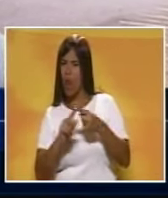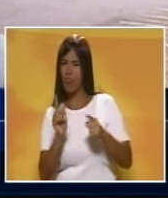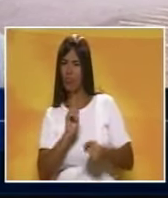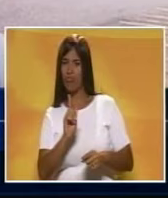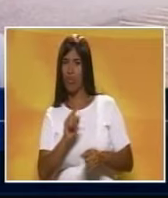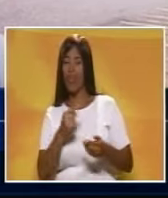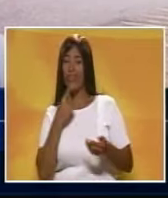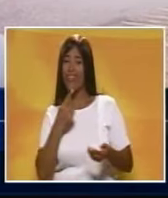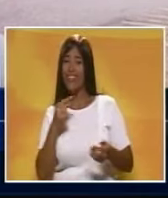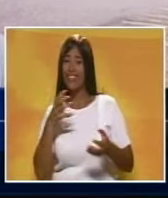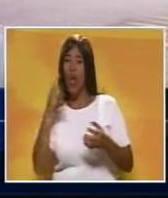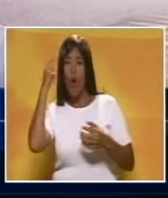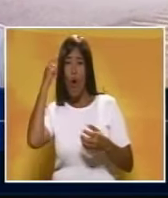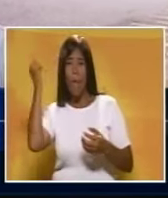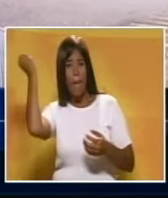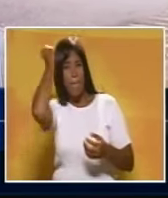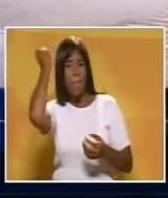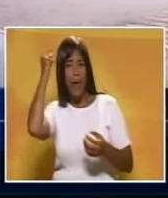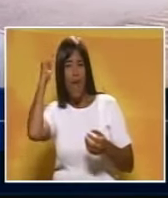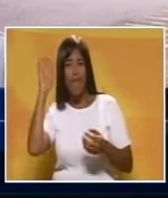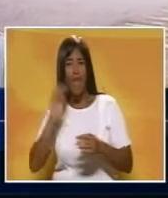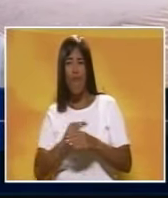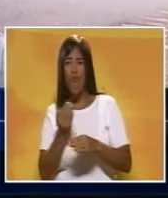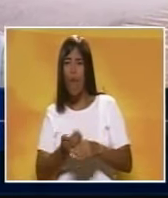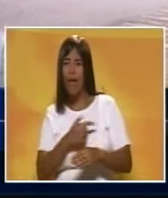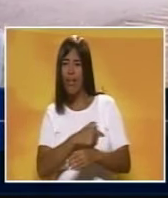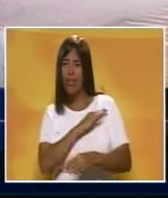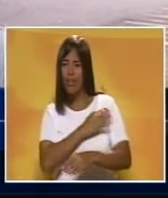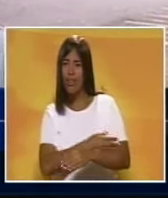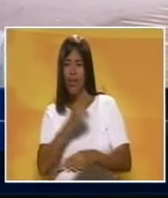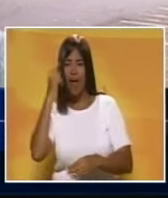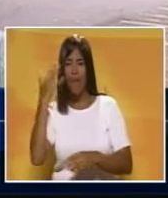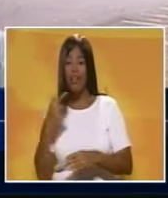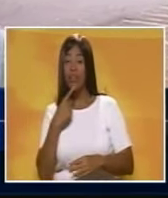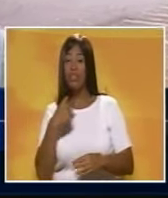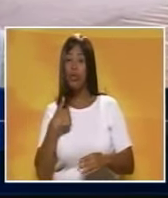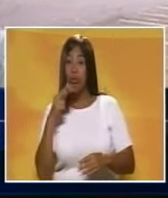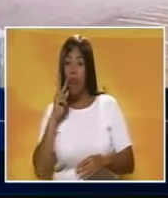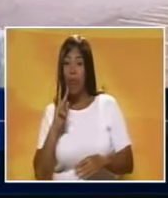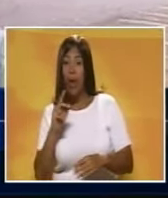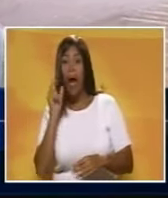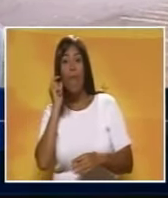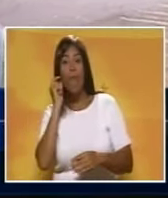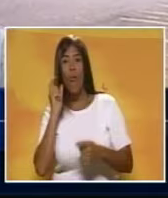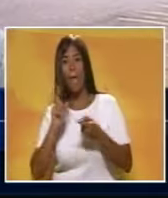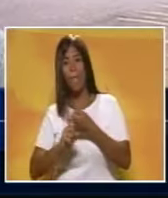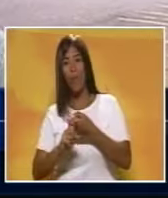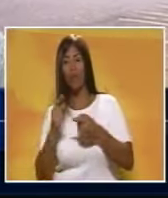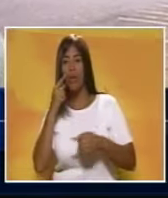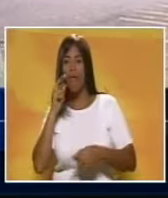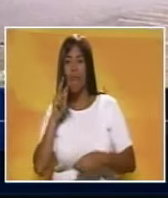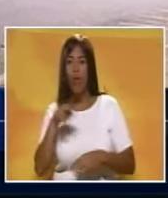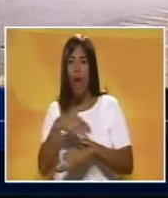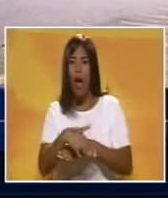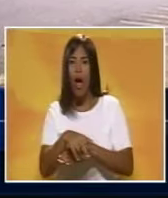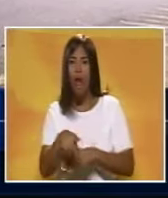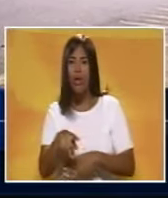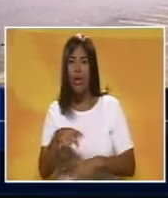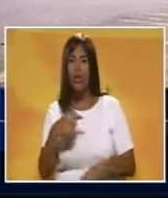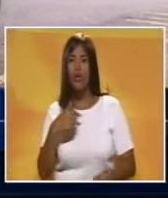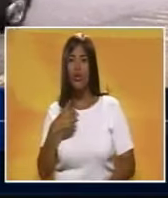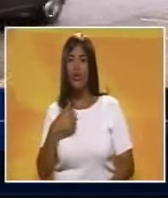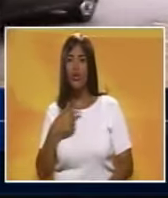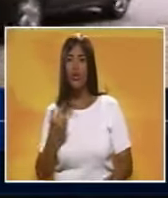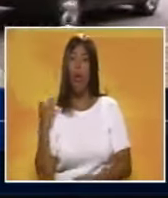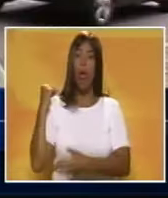golpe muy fuerte en la cabeza. Ella dice que cuando salió a la calle, donde estaba él ya tirado, ella me dice, no, que yo